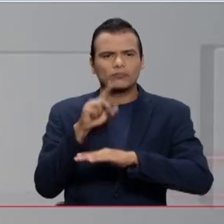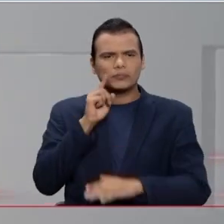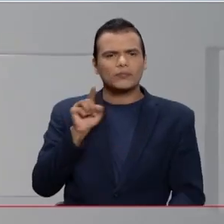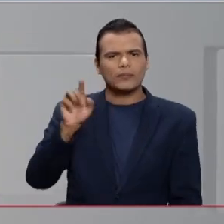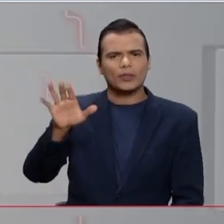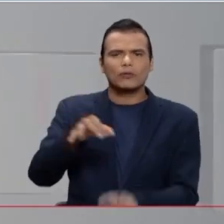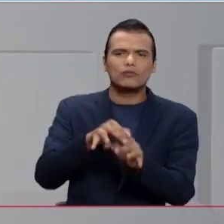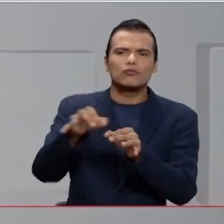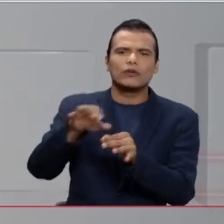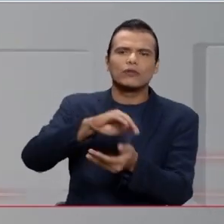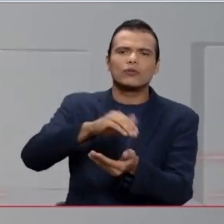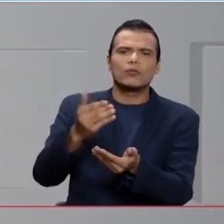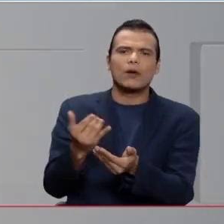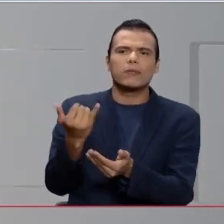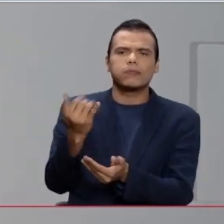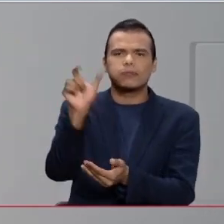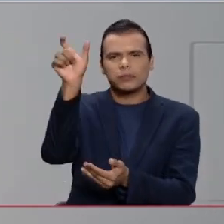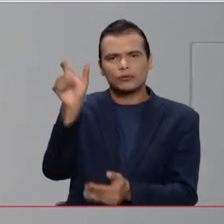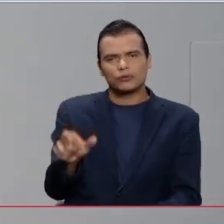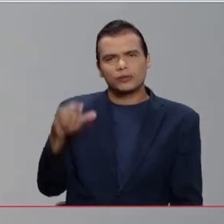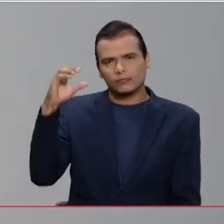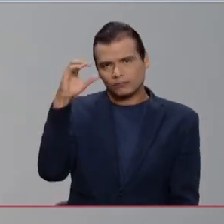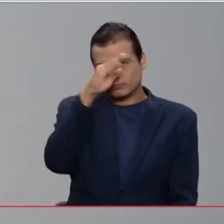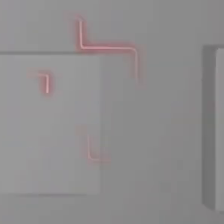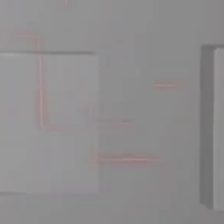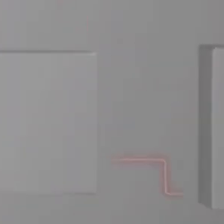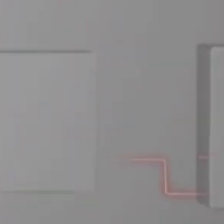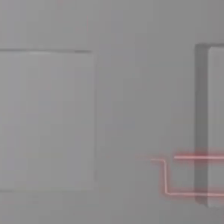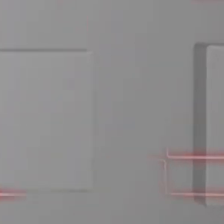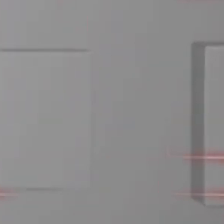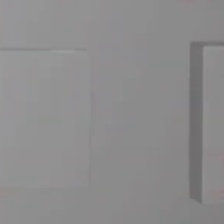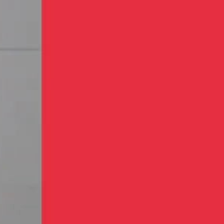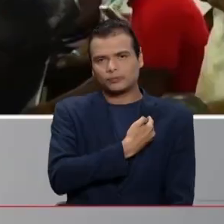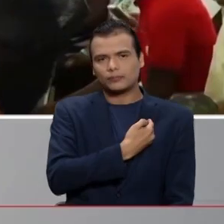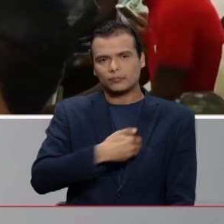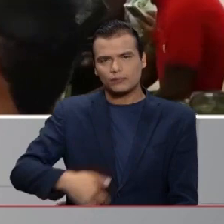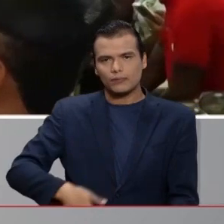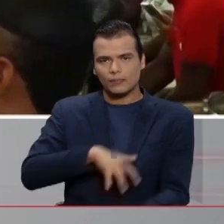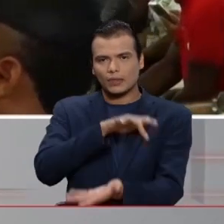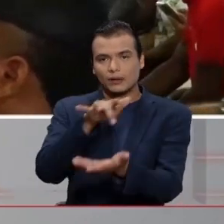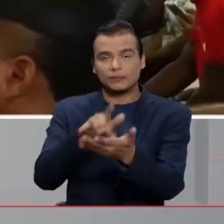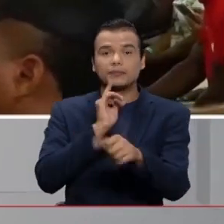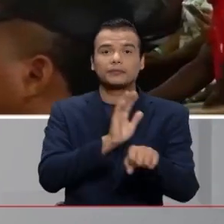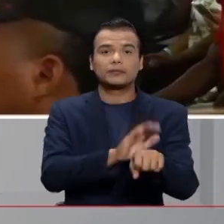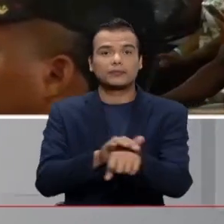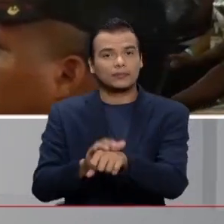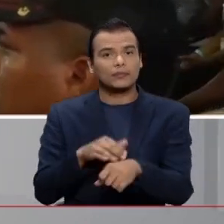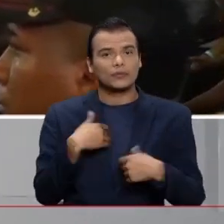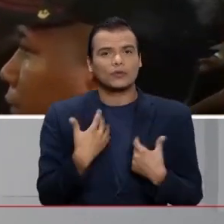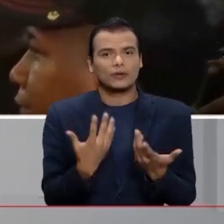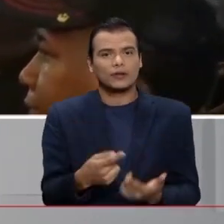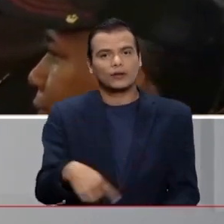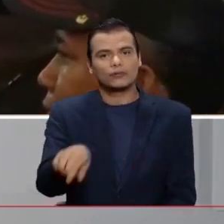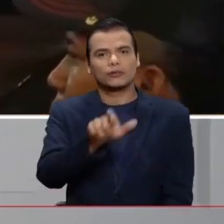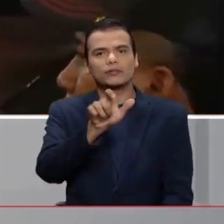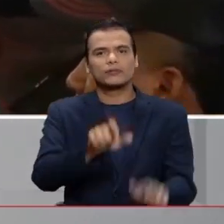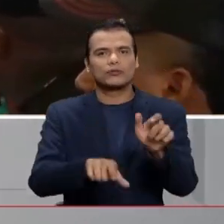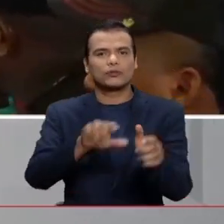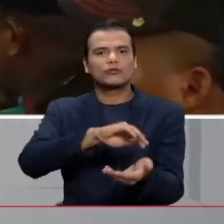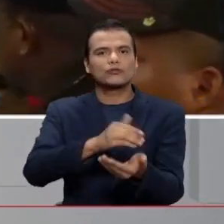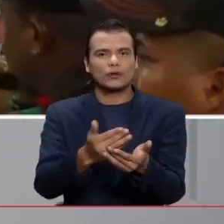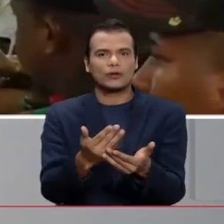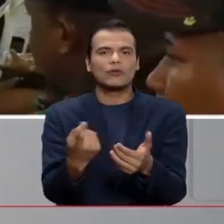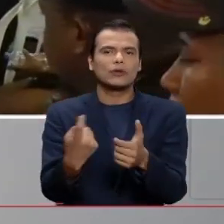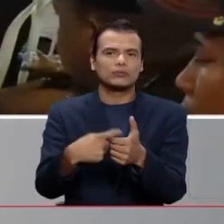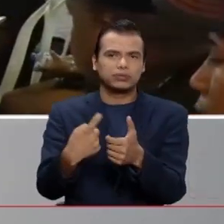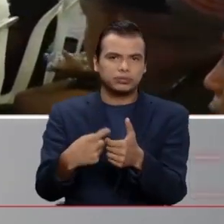En Tumaco, el presidente Gustavo Petro habló de ampliar las posibilidades para que más tumaqueños accedan a la educación superior.